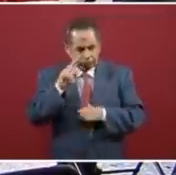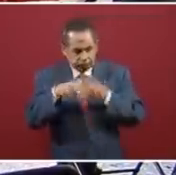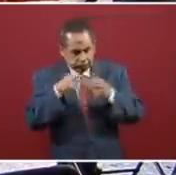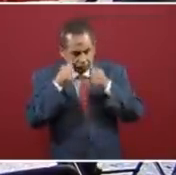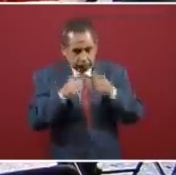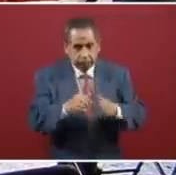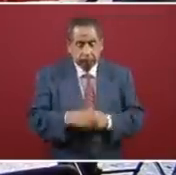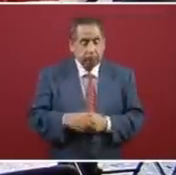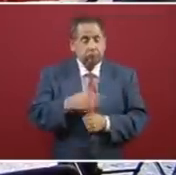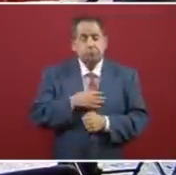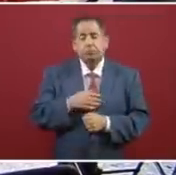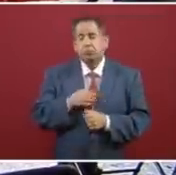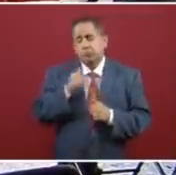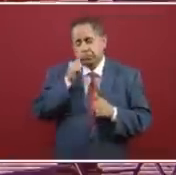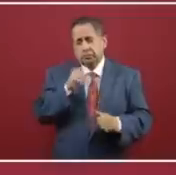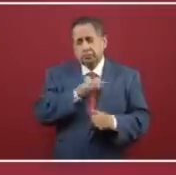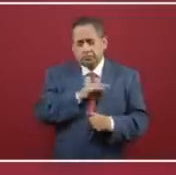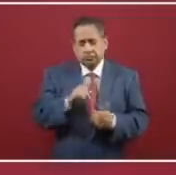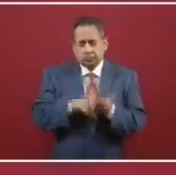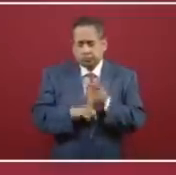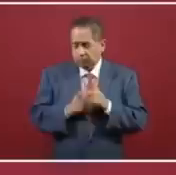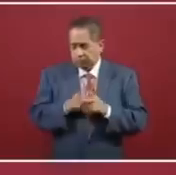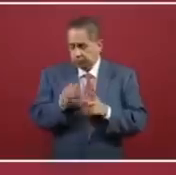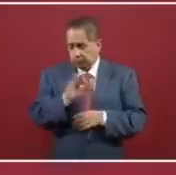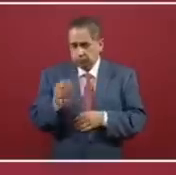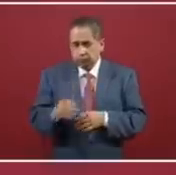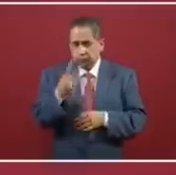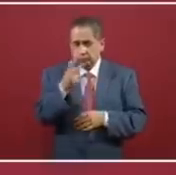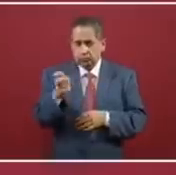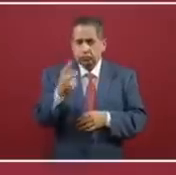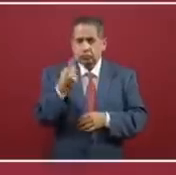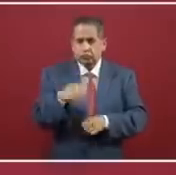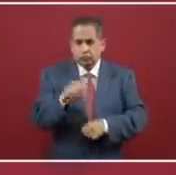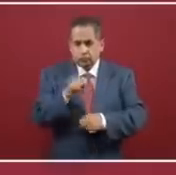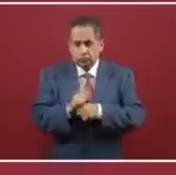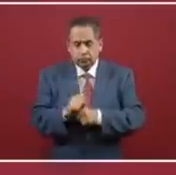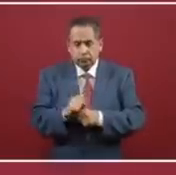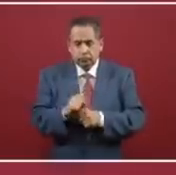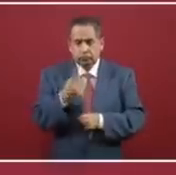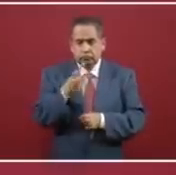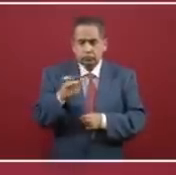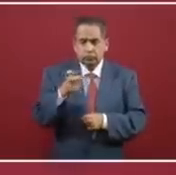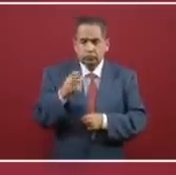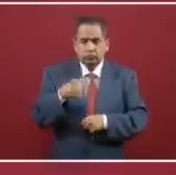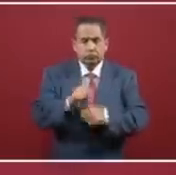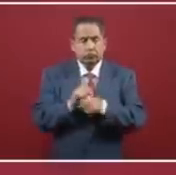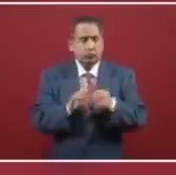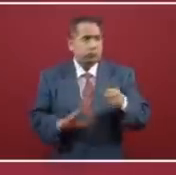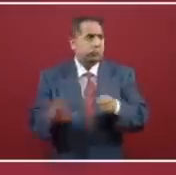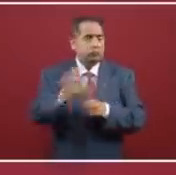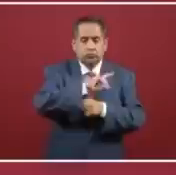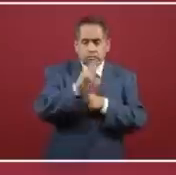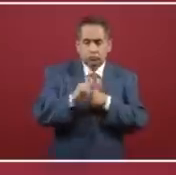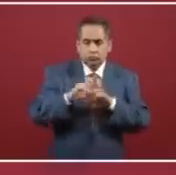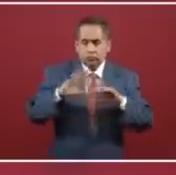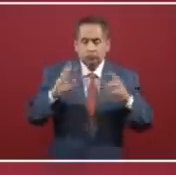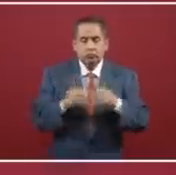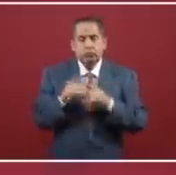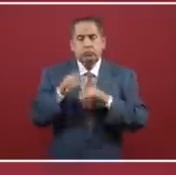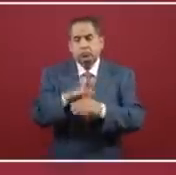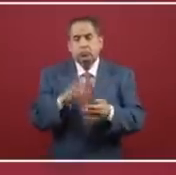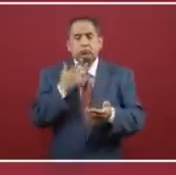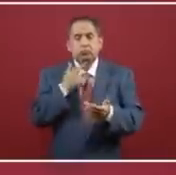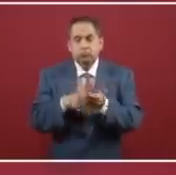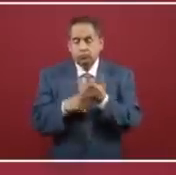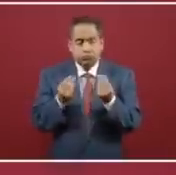que nosotros atendemos en promedio 200 por semana 200 denuncia en todo el país que tienen que ver